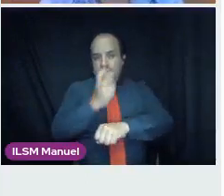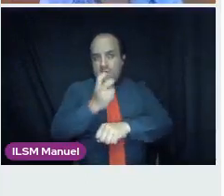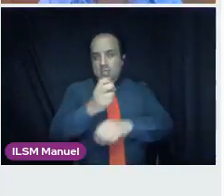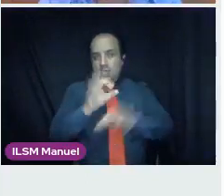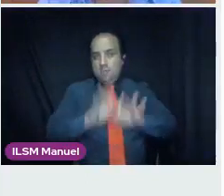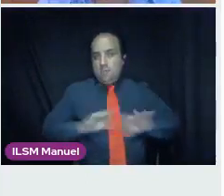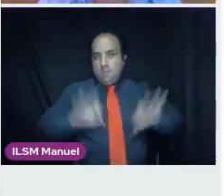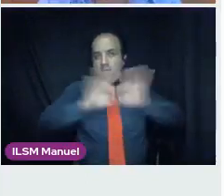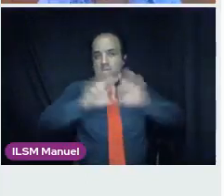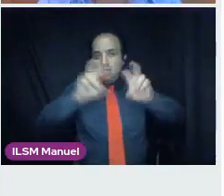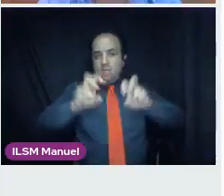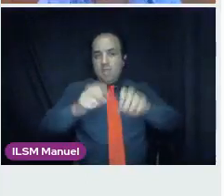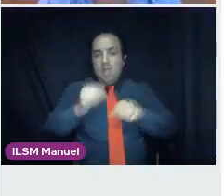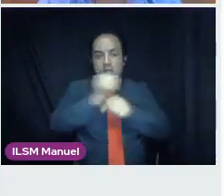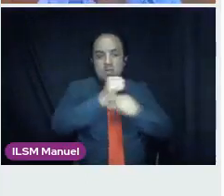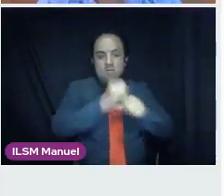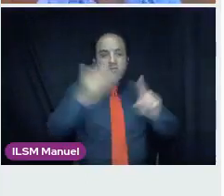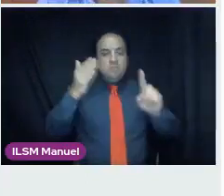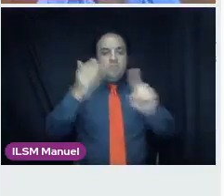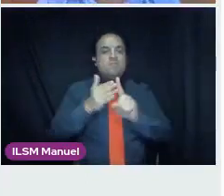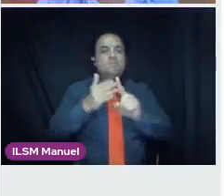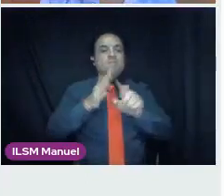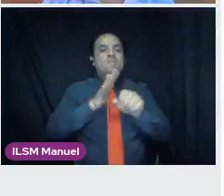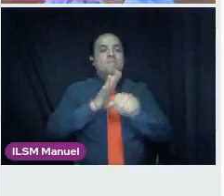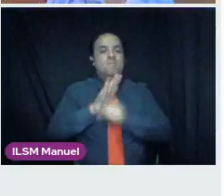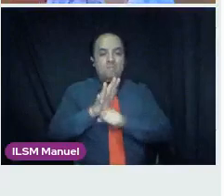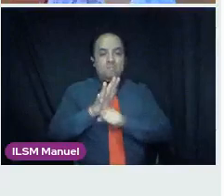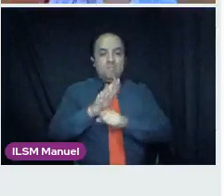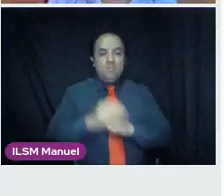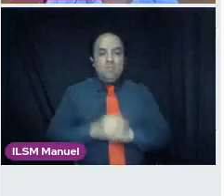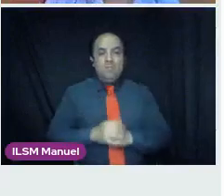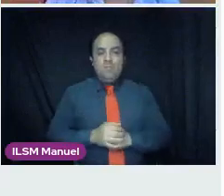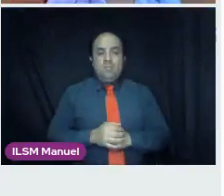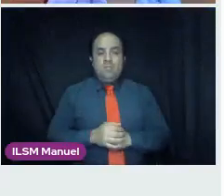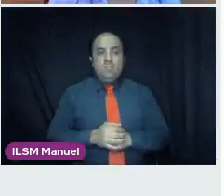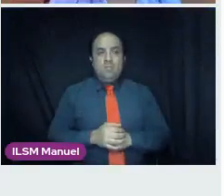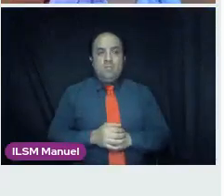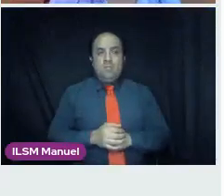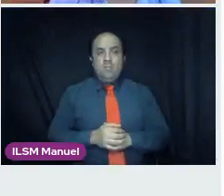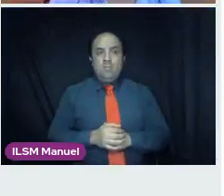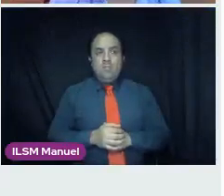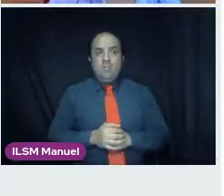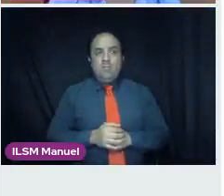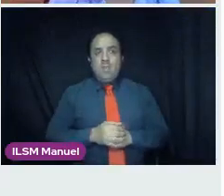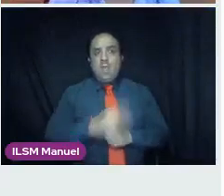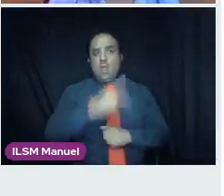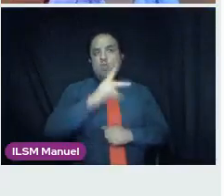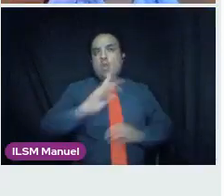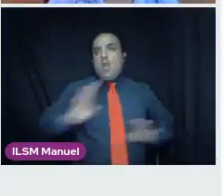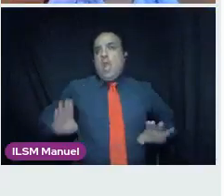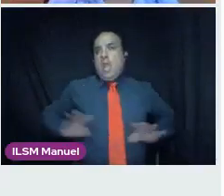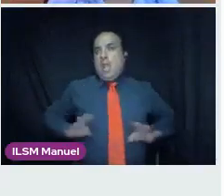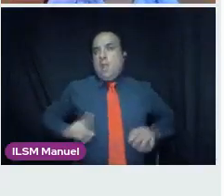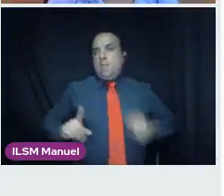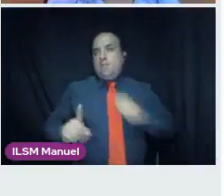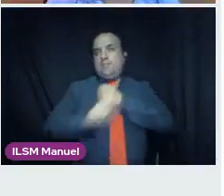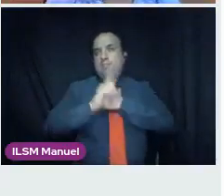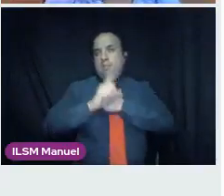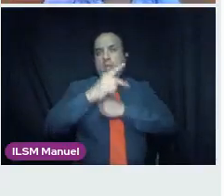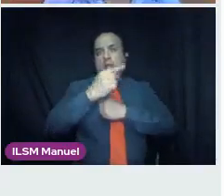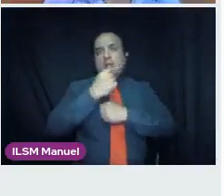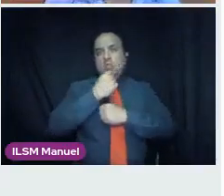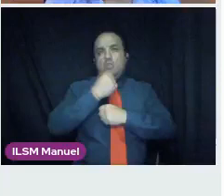En esta investigación se buscaba que disminuir las conductas problema en niños y